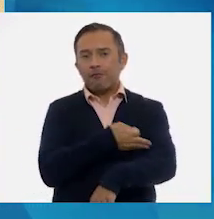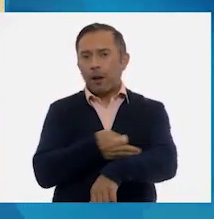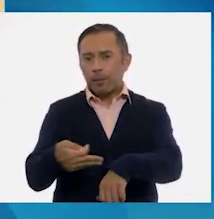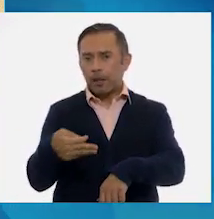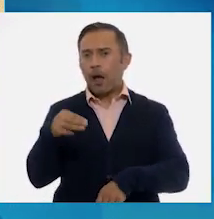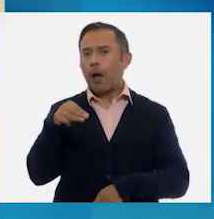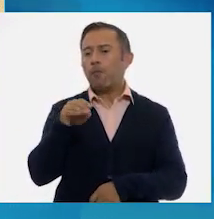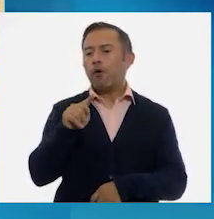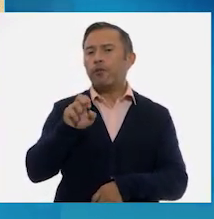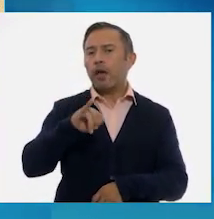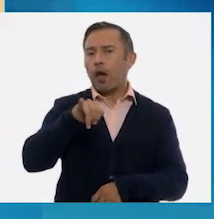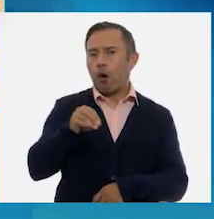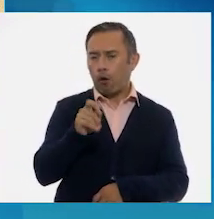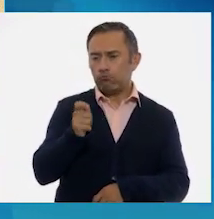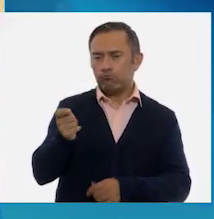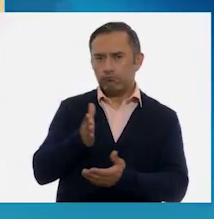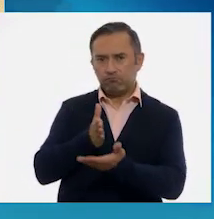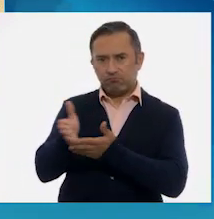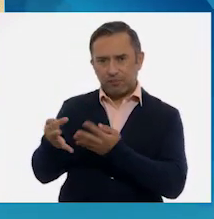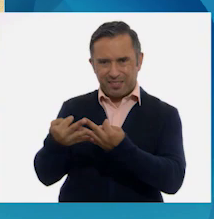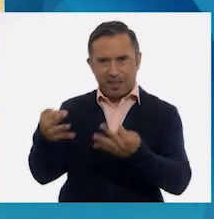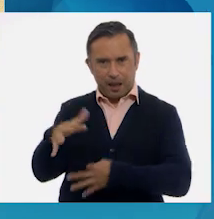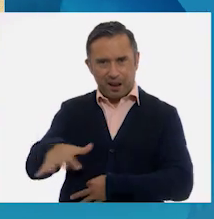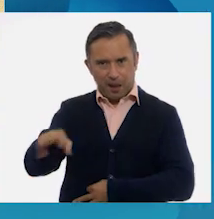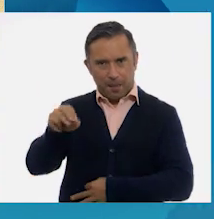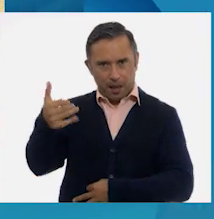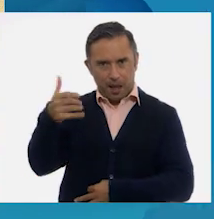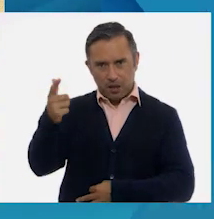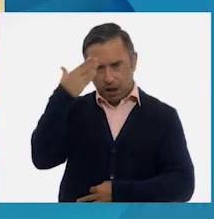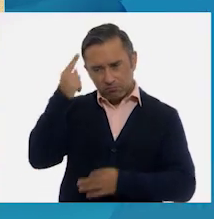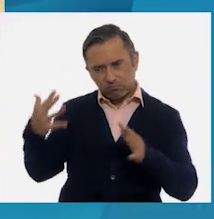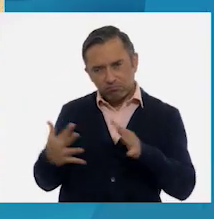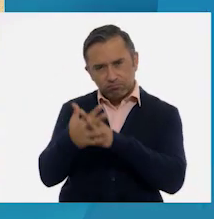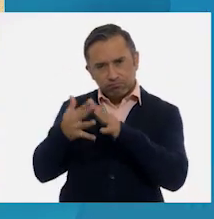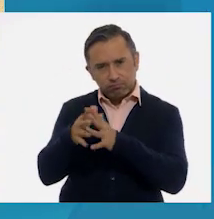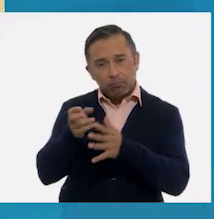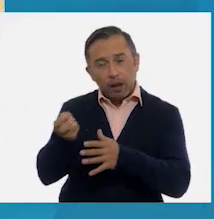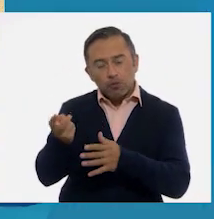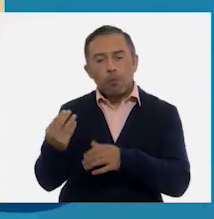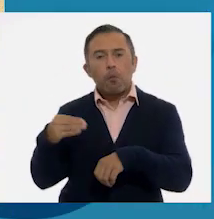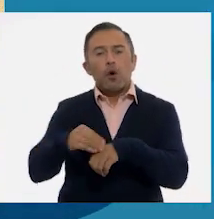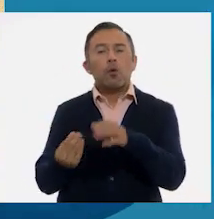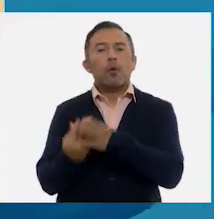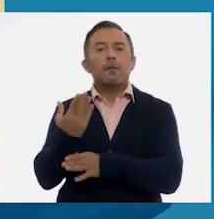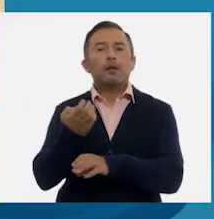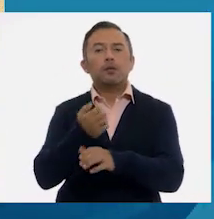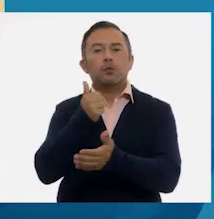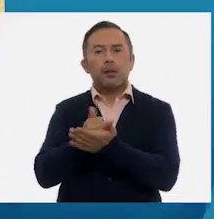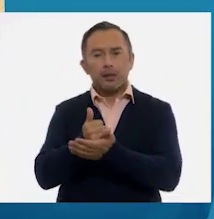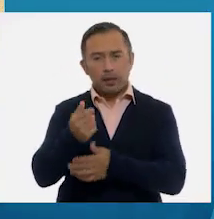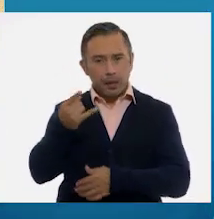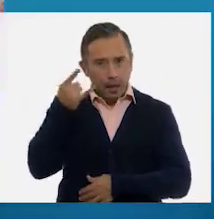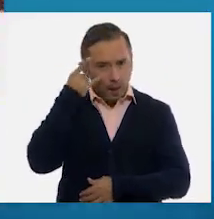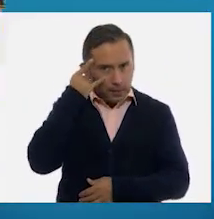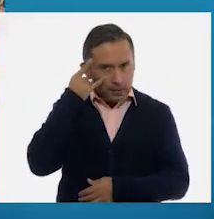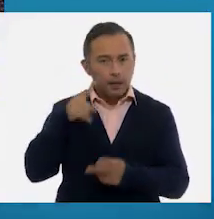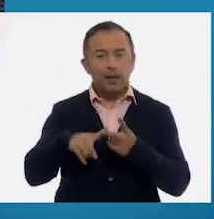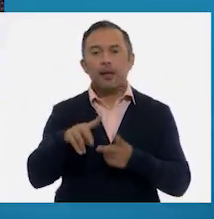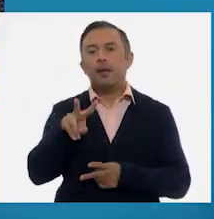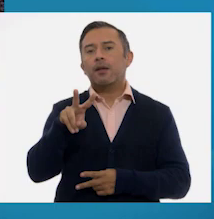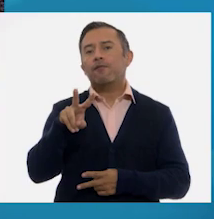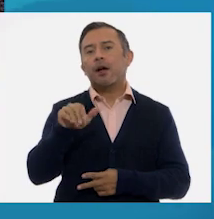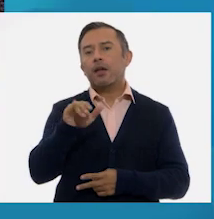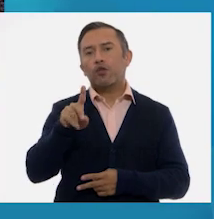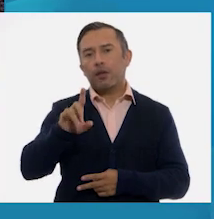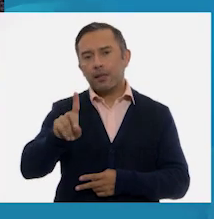del territorio maya. En ese periodo se fundaron las ciudades de Campeche, Valladolid y Mérida. La